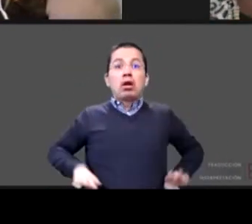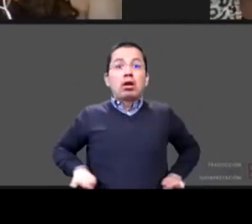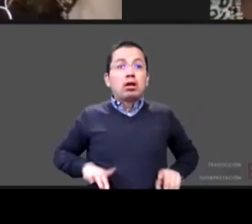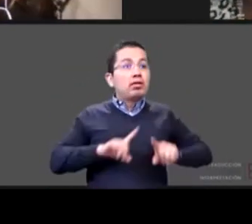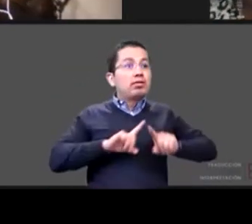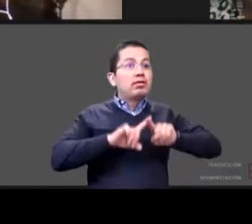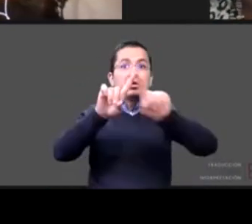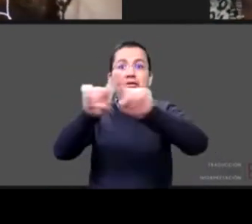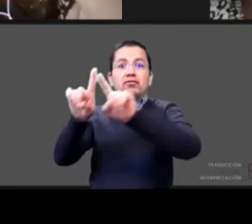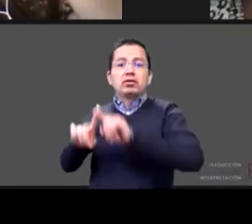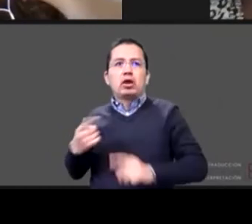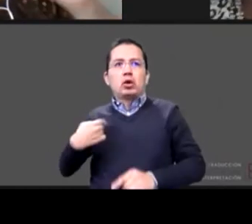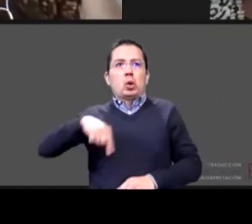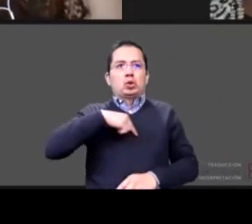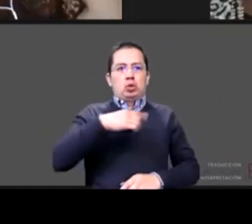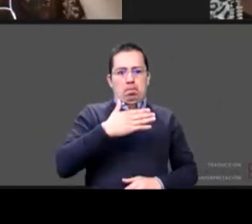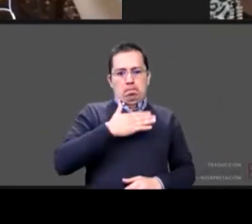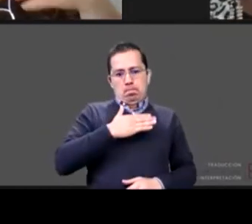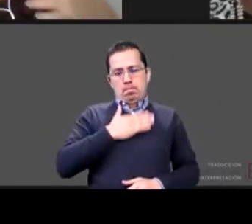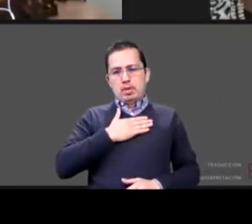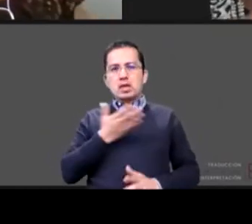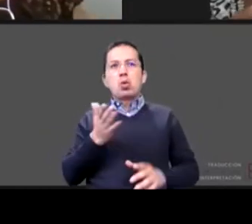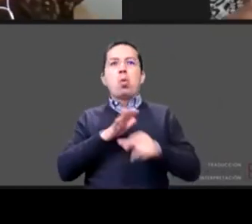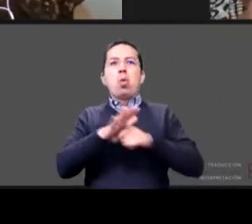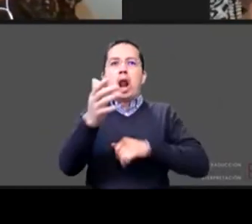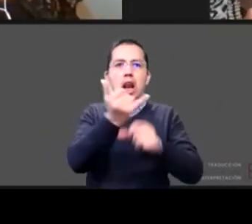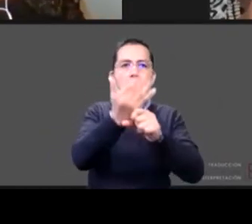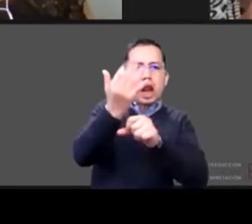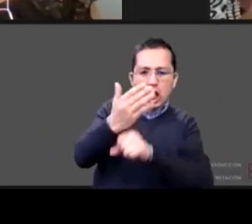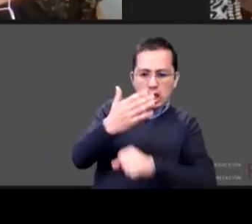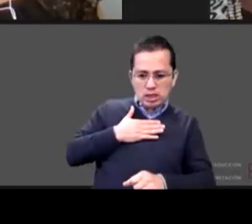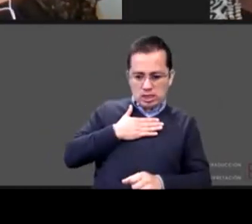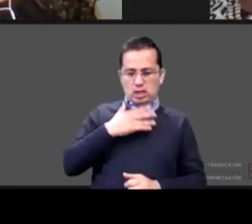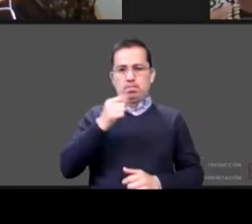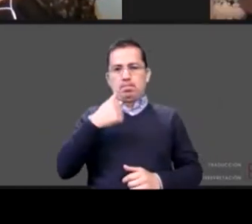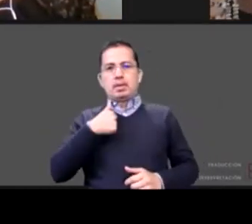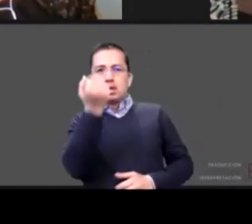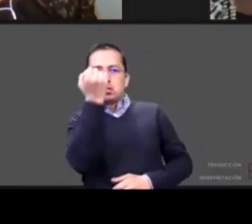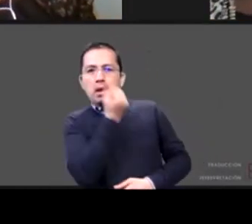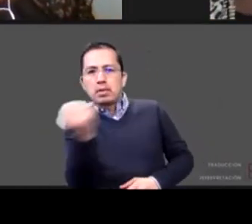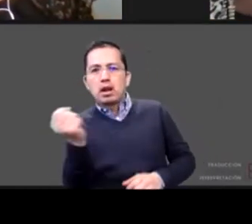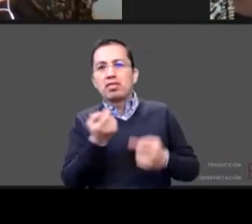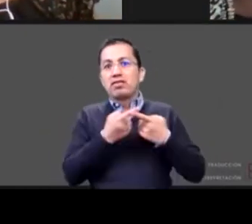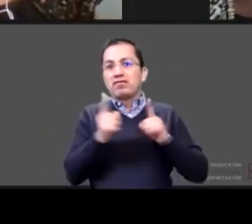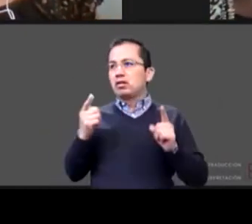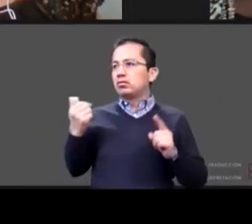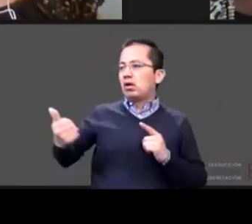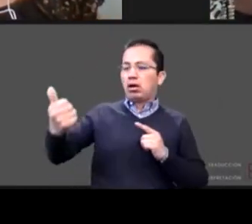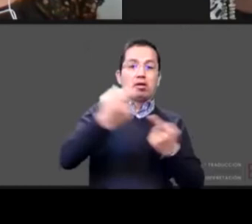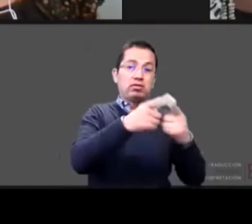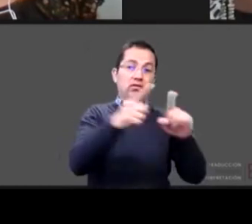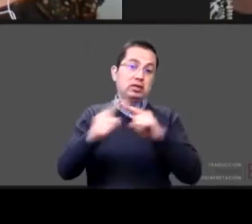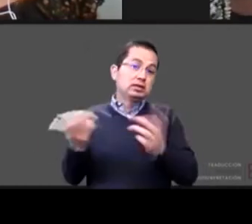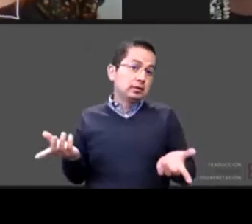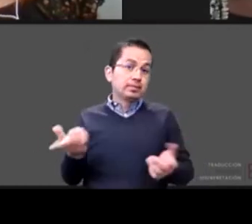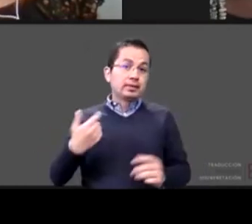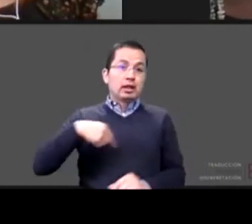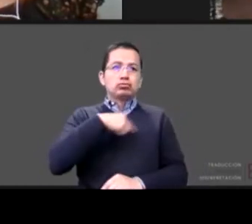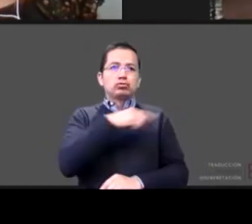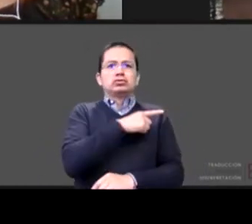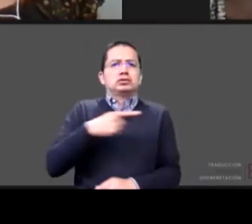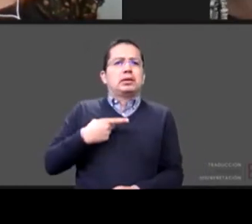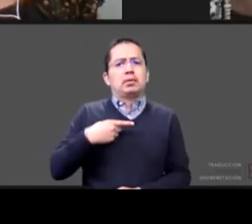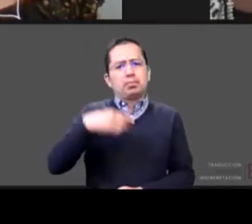nuestras habilidades. Yo creo que tenemos que estar muy atentos a lo que podemos dar, porque cuanto más se